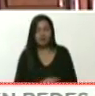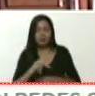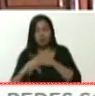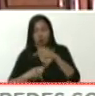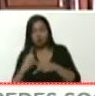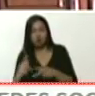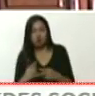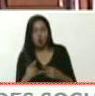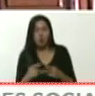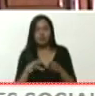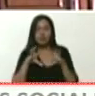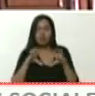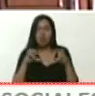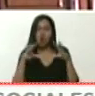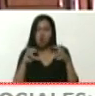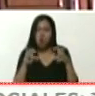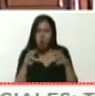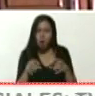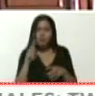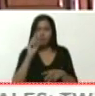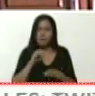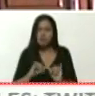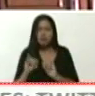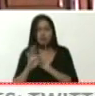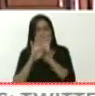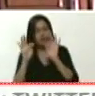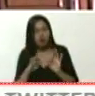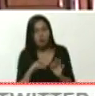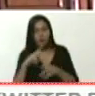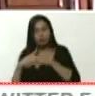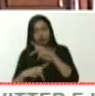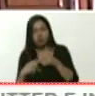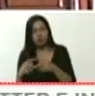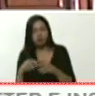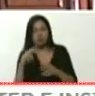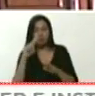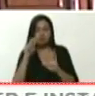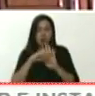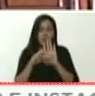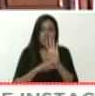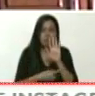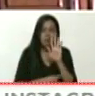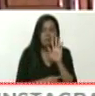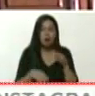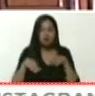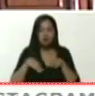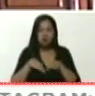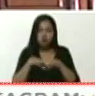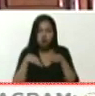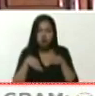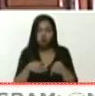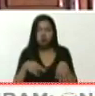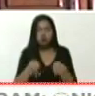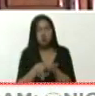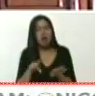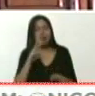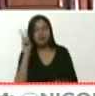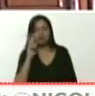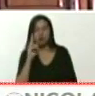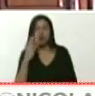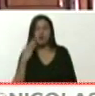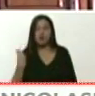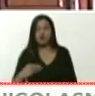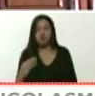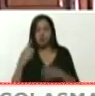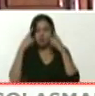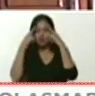de algodón y de todos los procesos de producción de los textiles del pueblo venezolano, a la juventud profesional, a